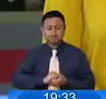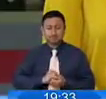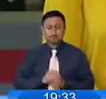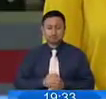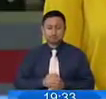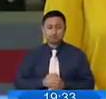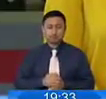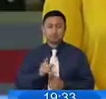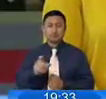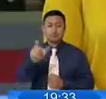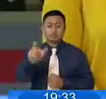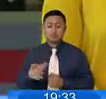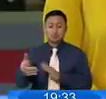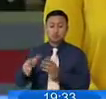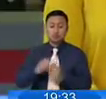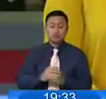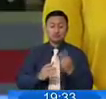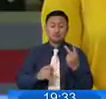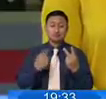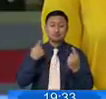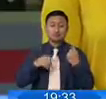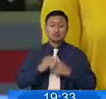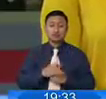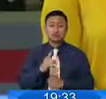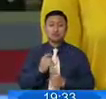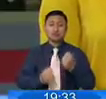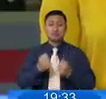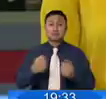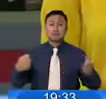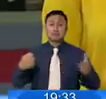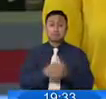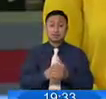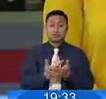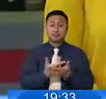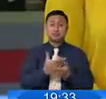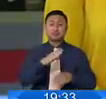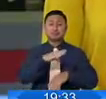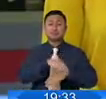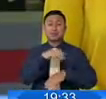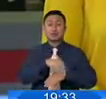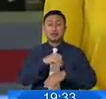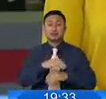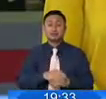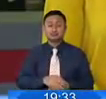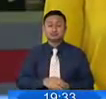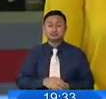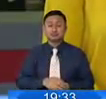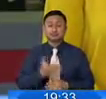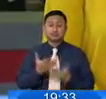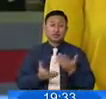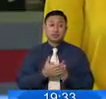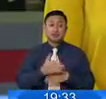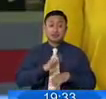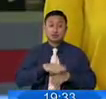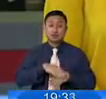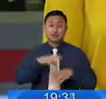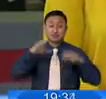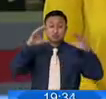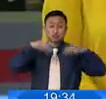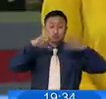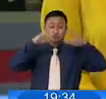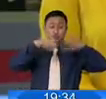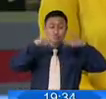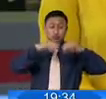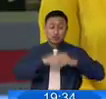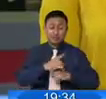murió y otros dos resultaron heridos en un accidente de tránsito en la vía Quevedo Buena Fe. Se presume que la lluvia fue una de las causas para que